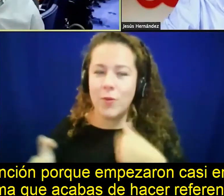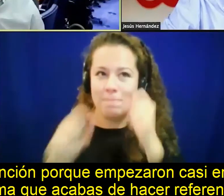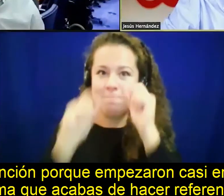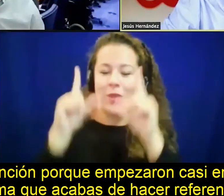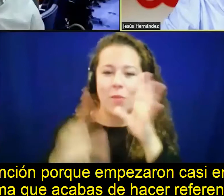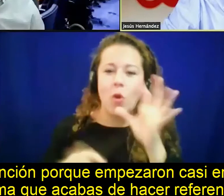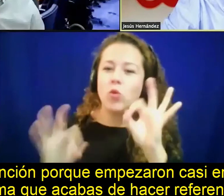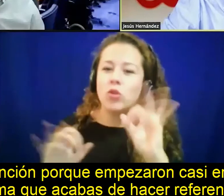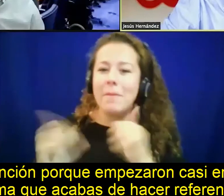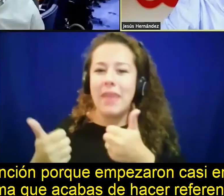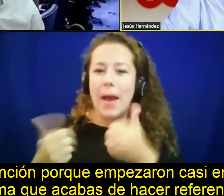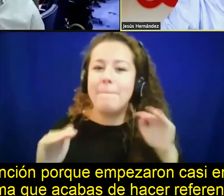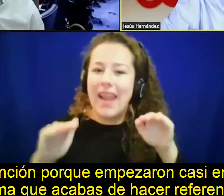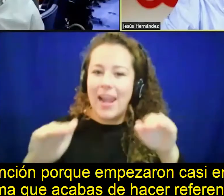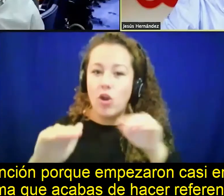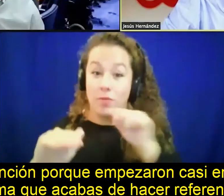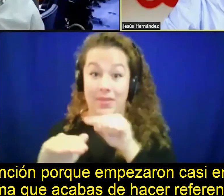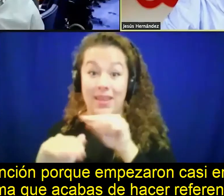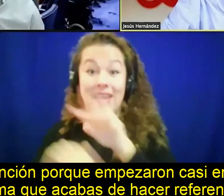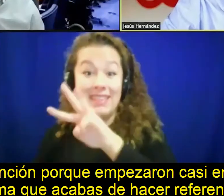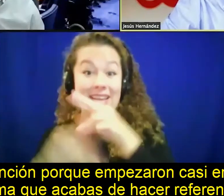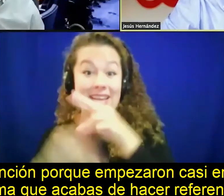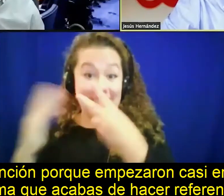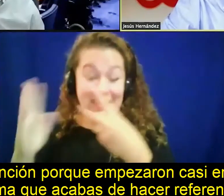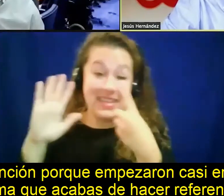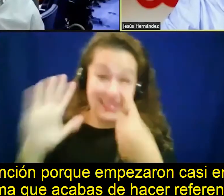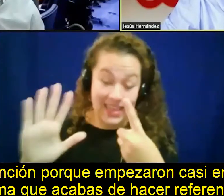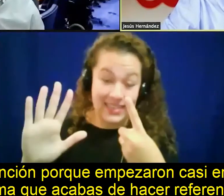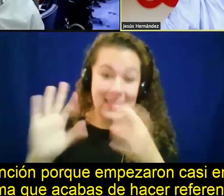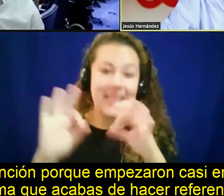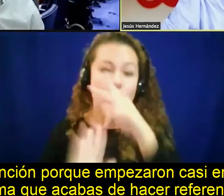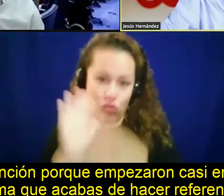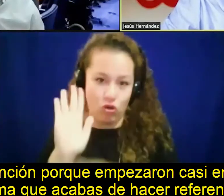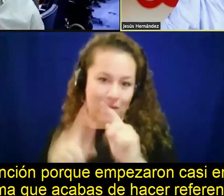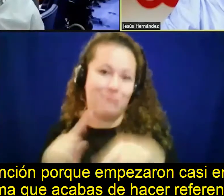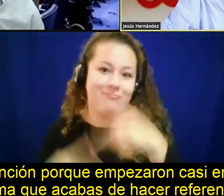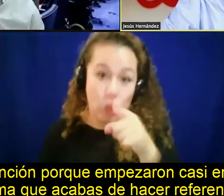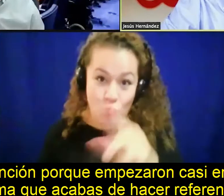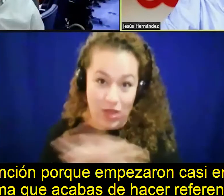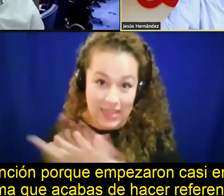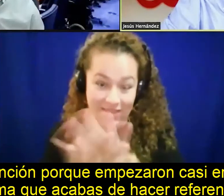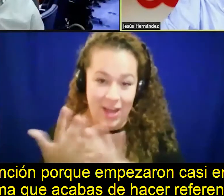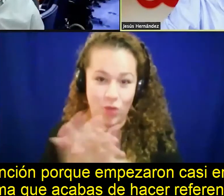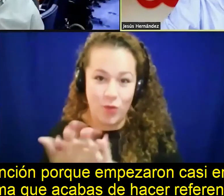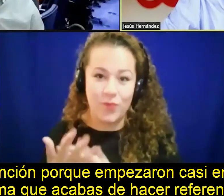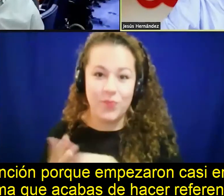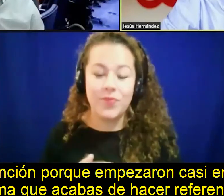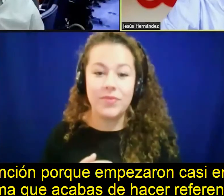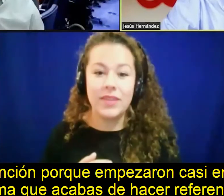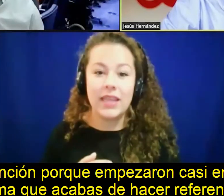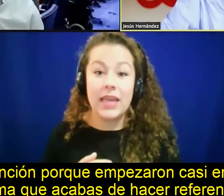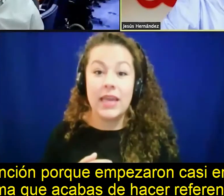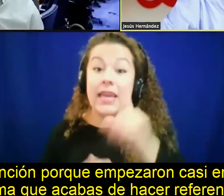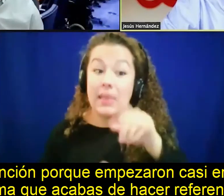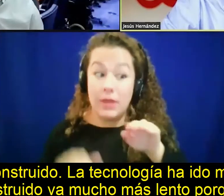paralelo el 376, que es sí, el que deriva la norma a la que acabas de hacer referencia, la 301549, y el